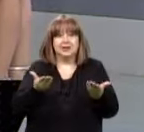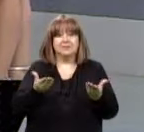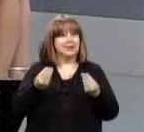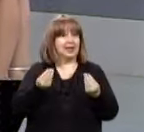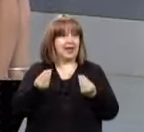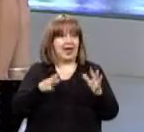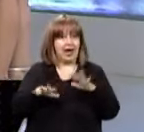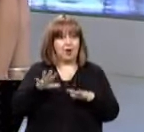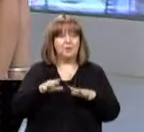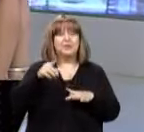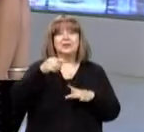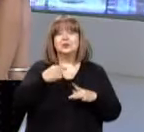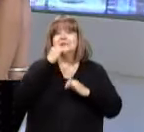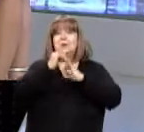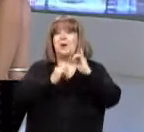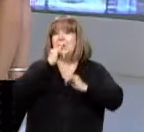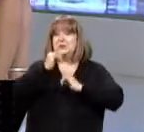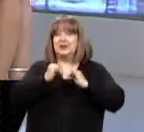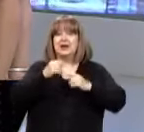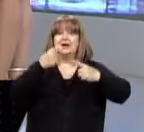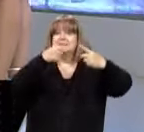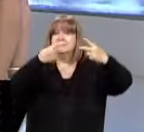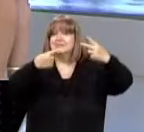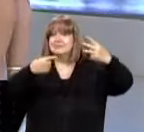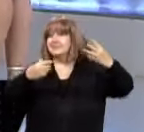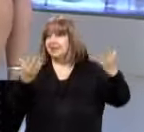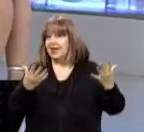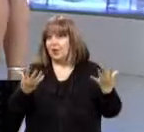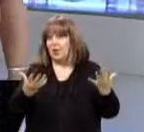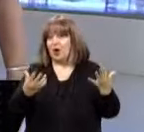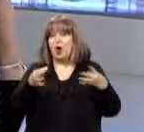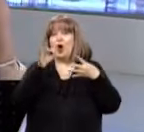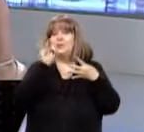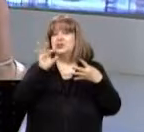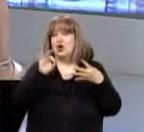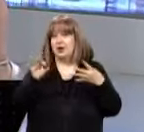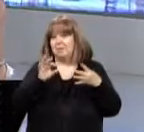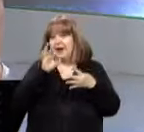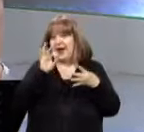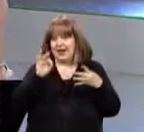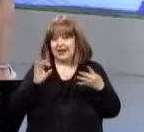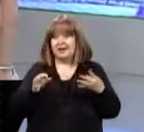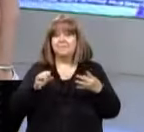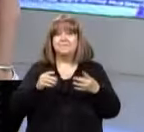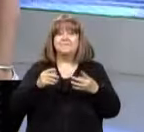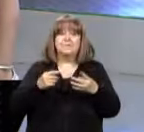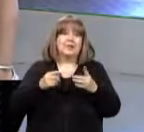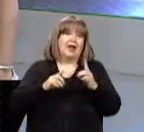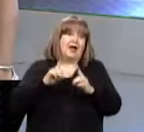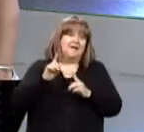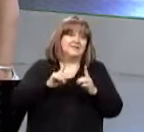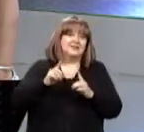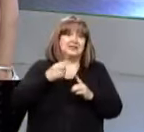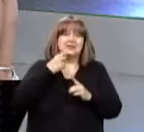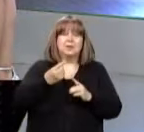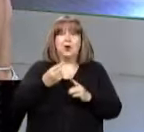para que todos los que estén en casa escuchen bien las distintas alternativas que hay u opciones porque viste que la típica como decíamos la otra